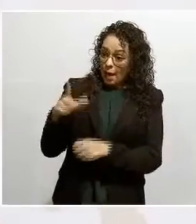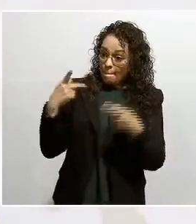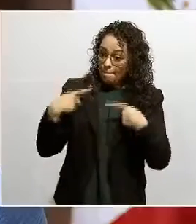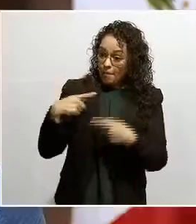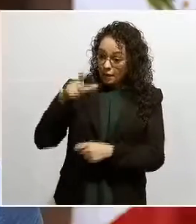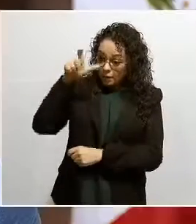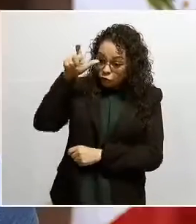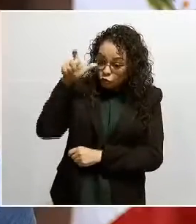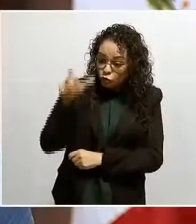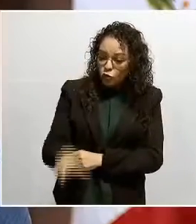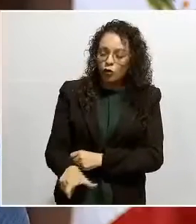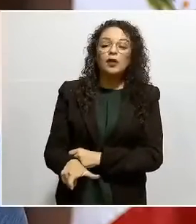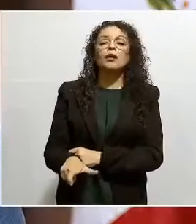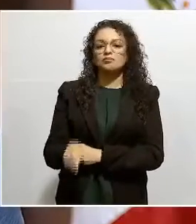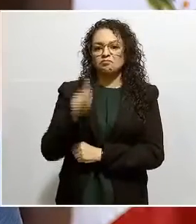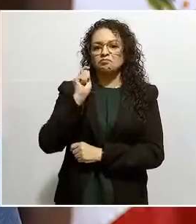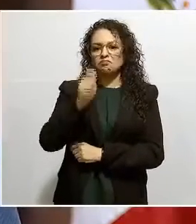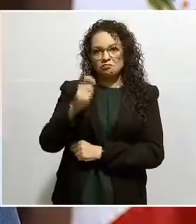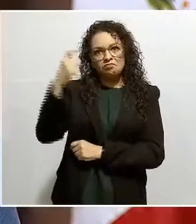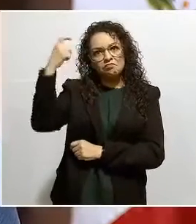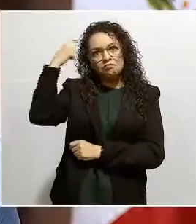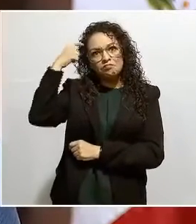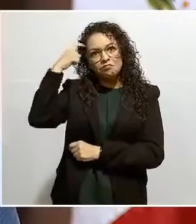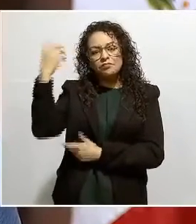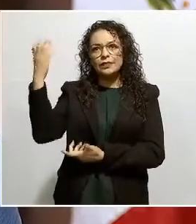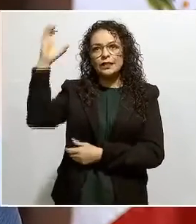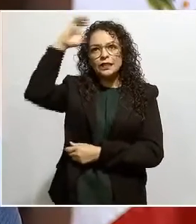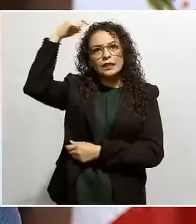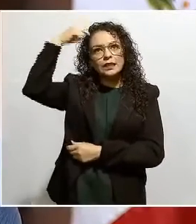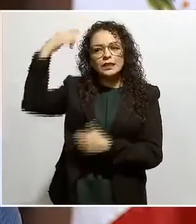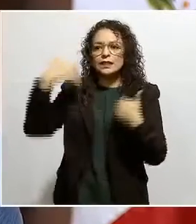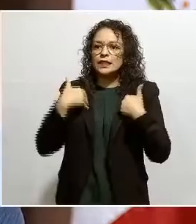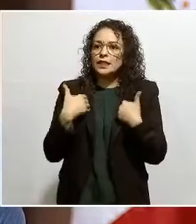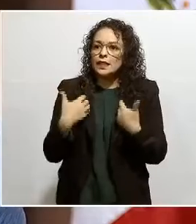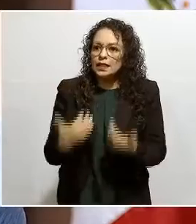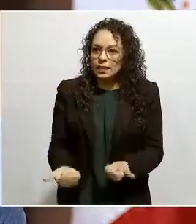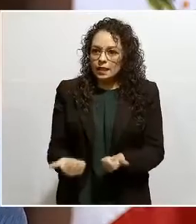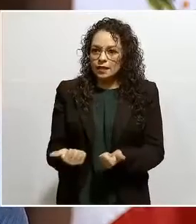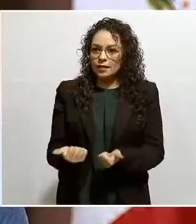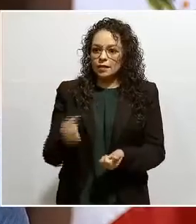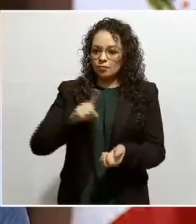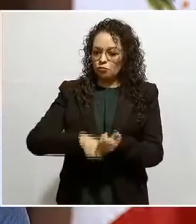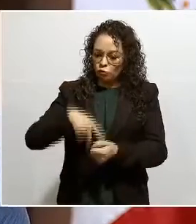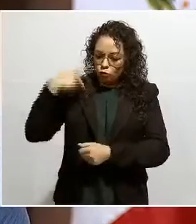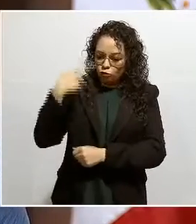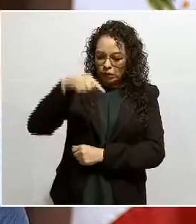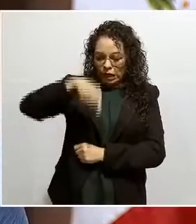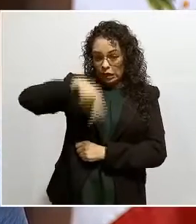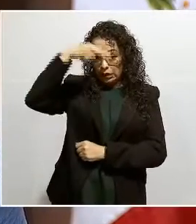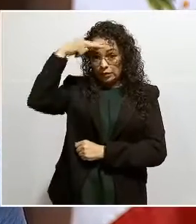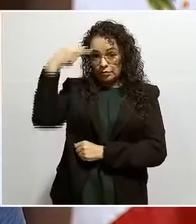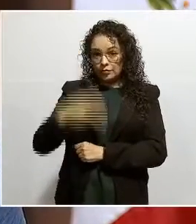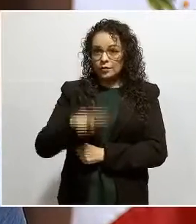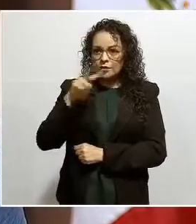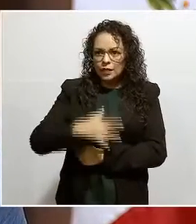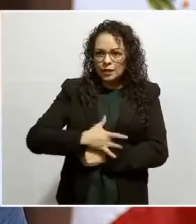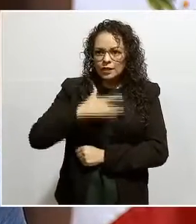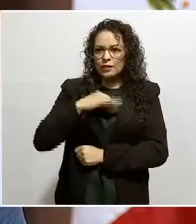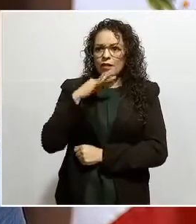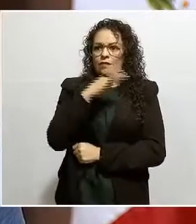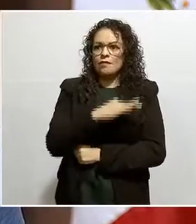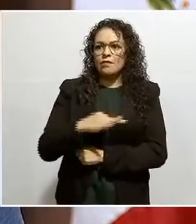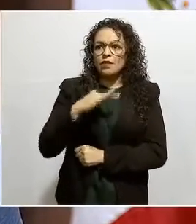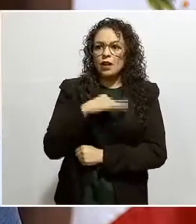formó mentes, corazones y conciencias como las que rigen esta nación. Qué feliz se pondría de ver a un humanista dando